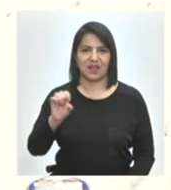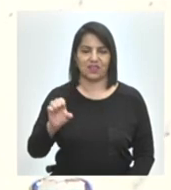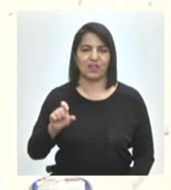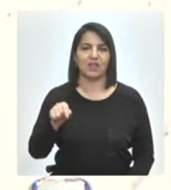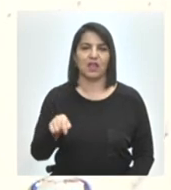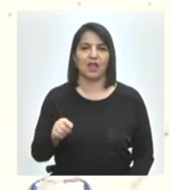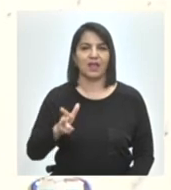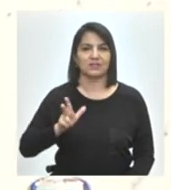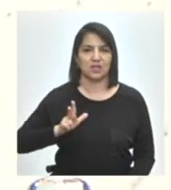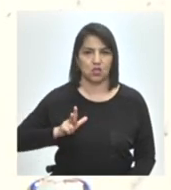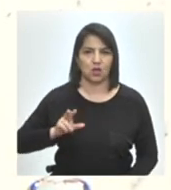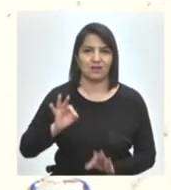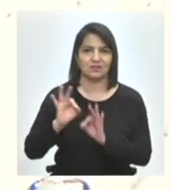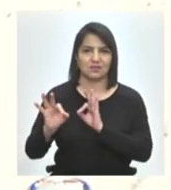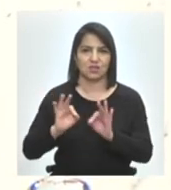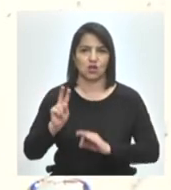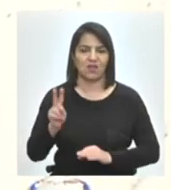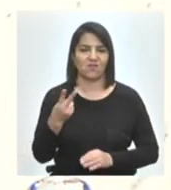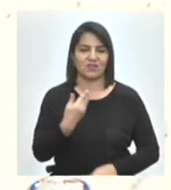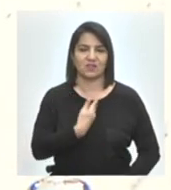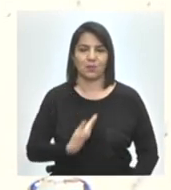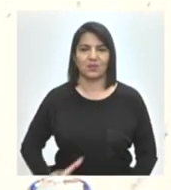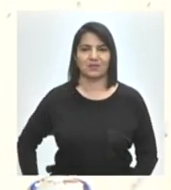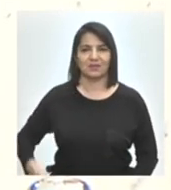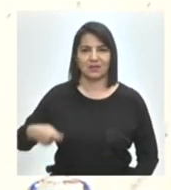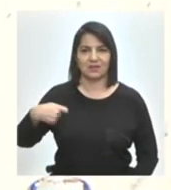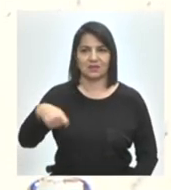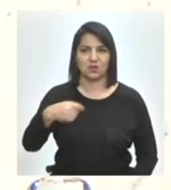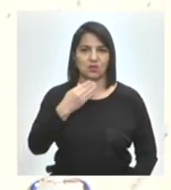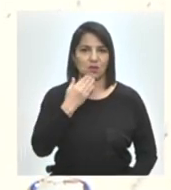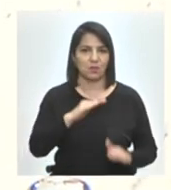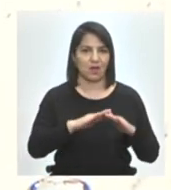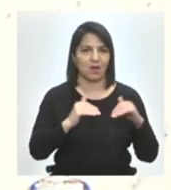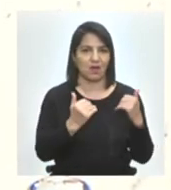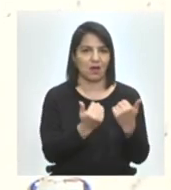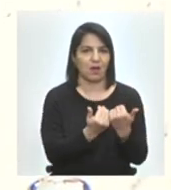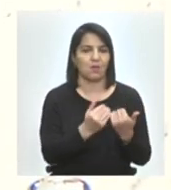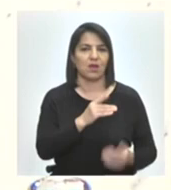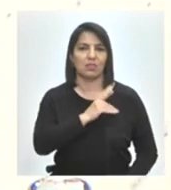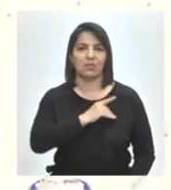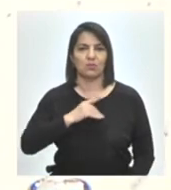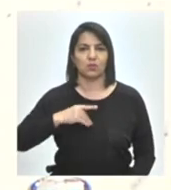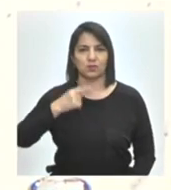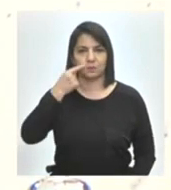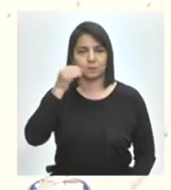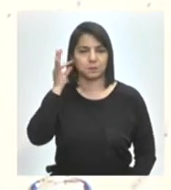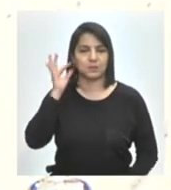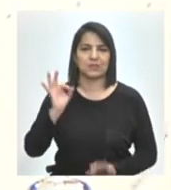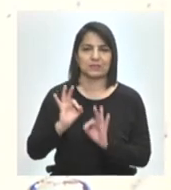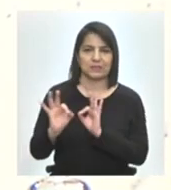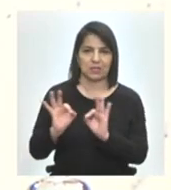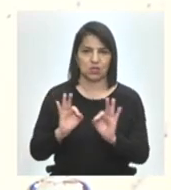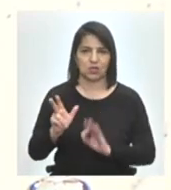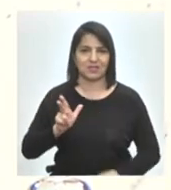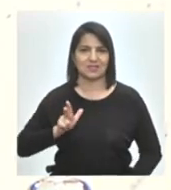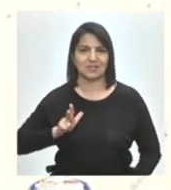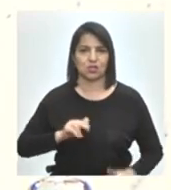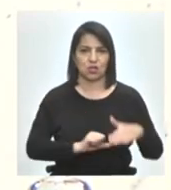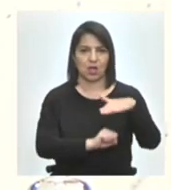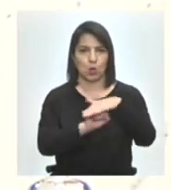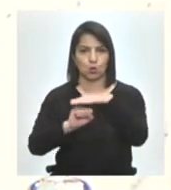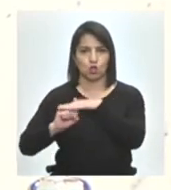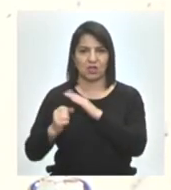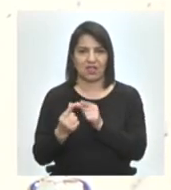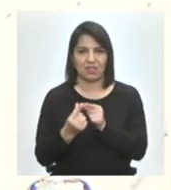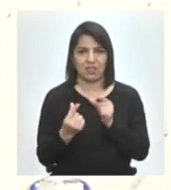señores vicepresidentes del Senado y de la Cámara de Diputadas y Diputados, señoras y señores autoridades